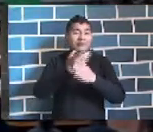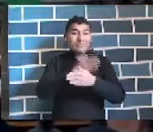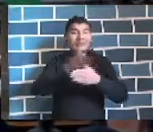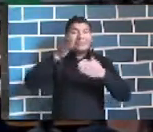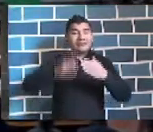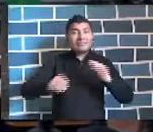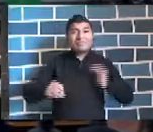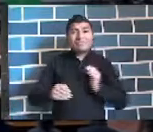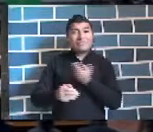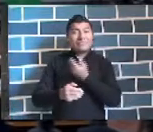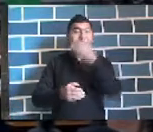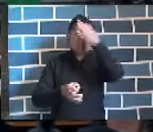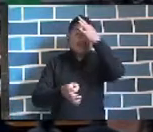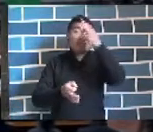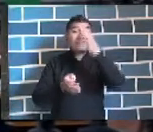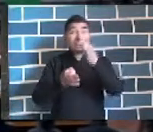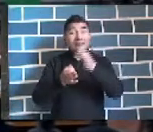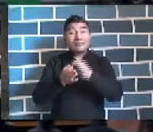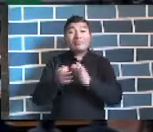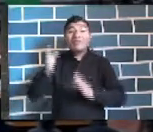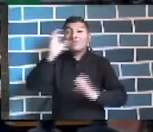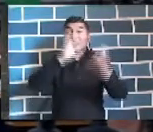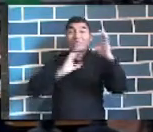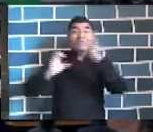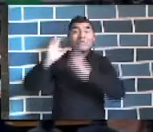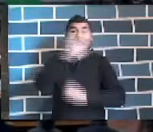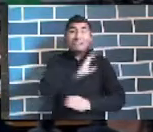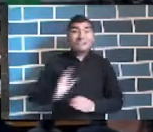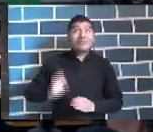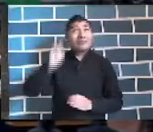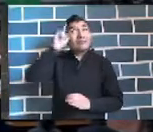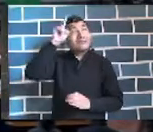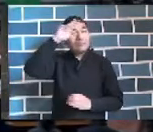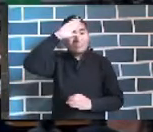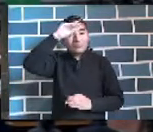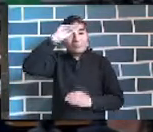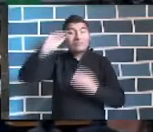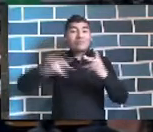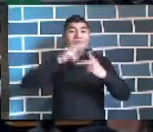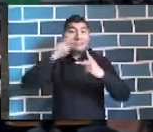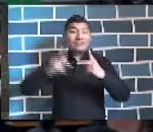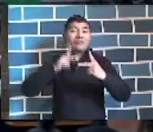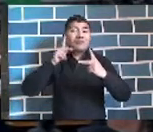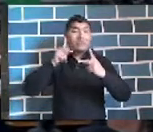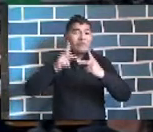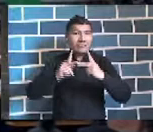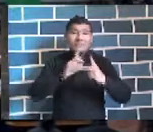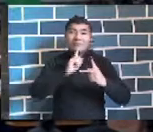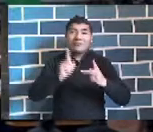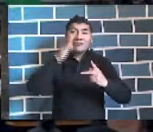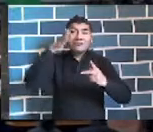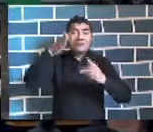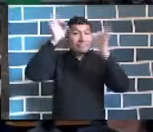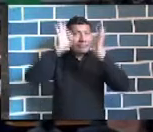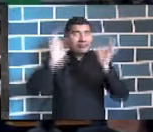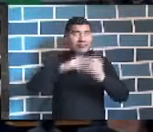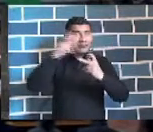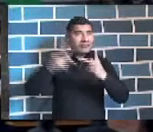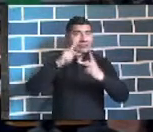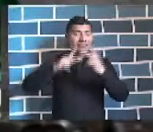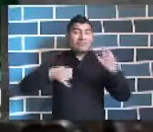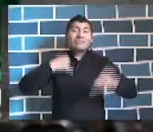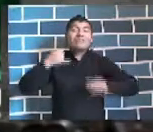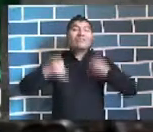de nuestra fe. Busquen que Cristo, el hombre perfecto, sea el modelo de la